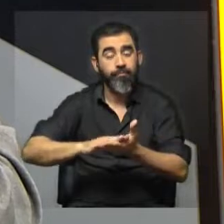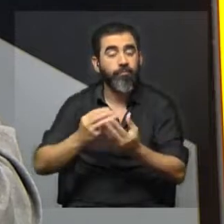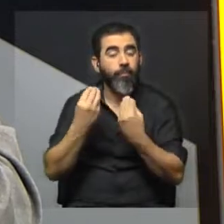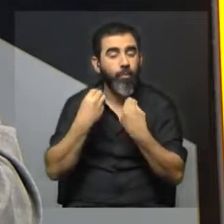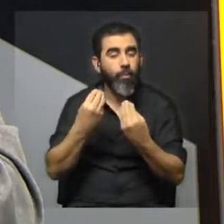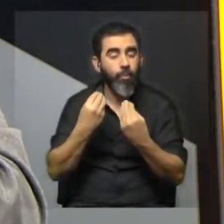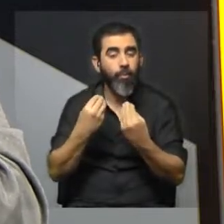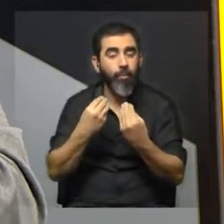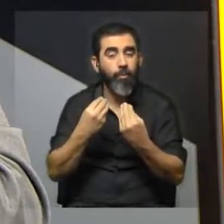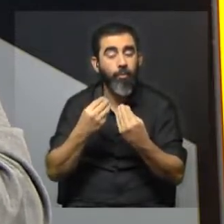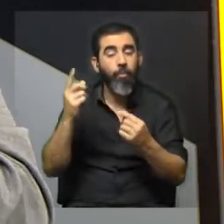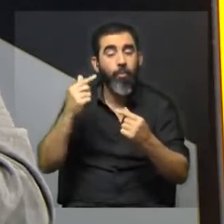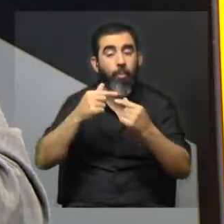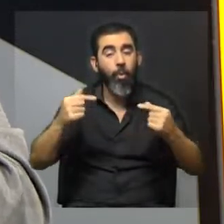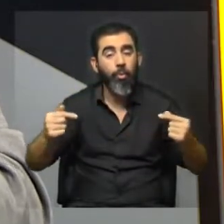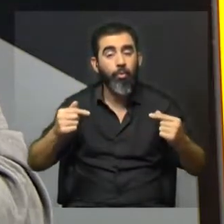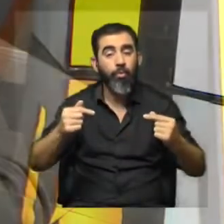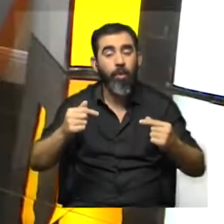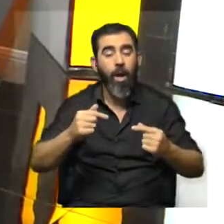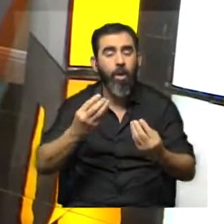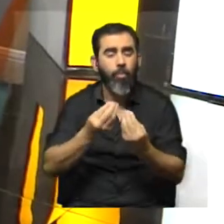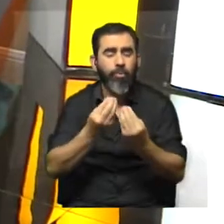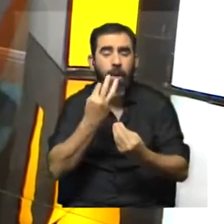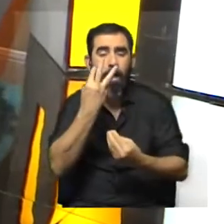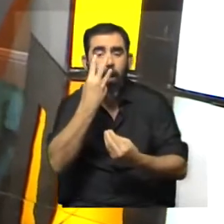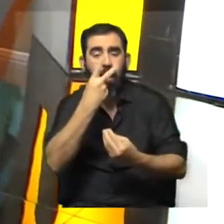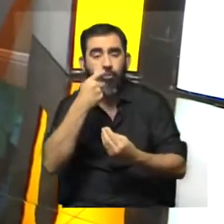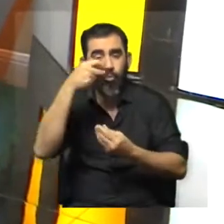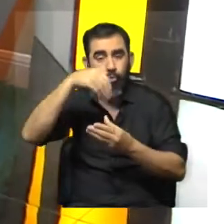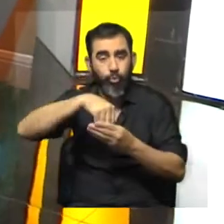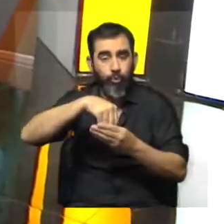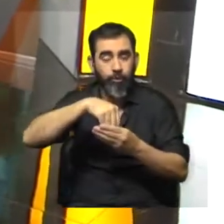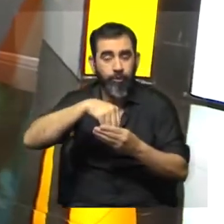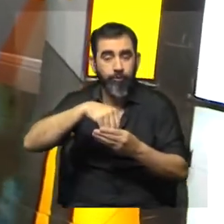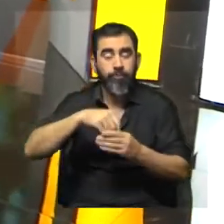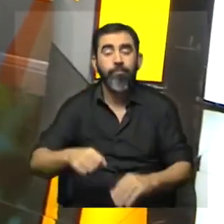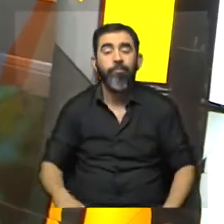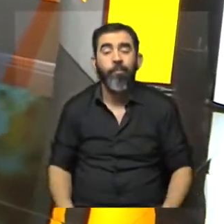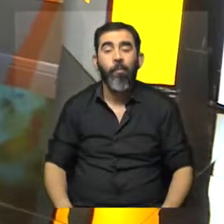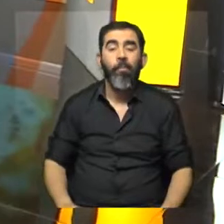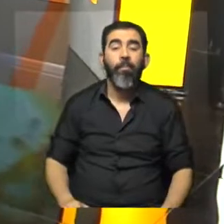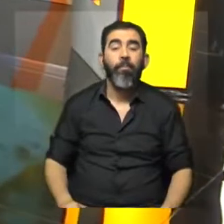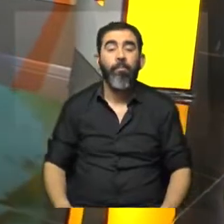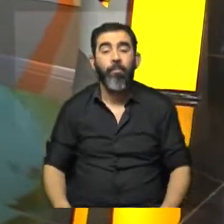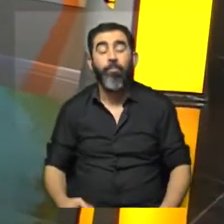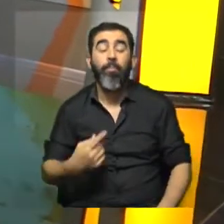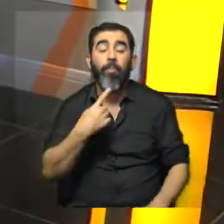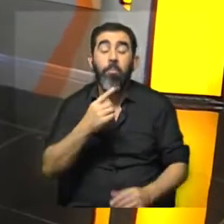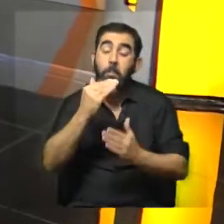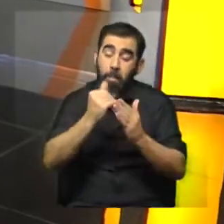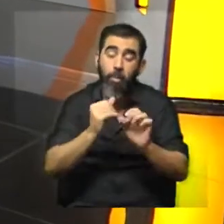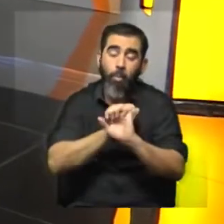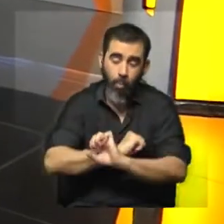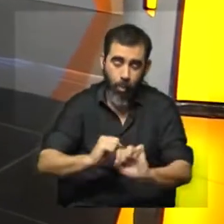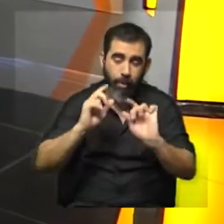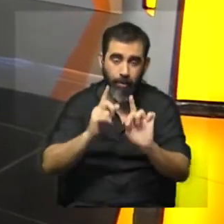cómo muchos productos comerciales tienen excesos de azúcar, buscando, será complacer algún gusto, pero que funcionan muy bien con menos, lo cual